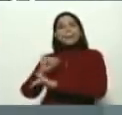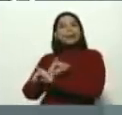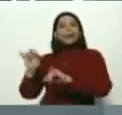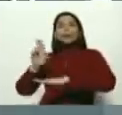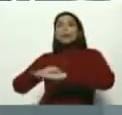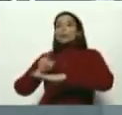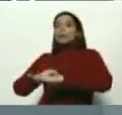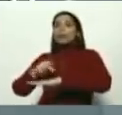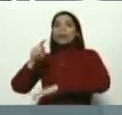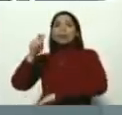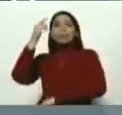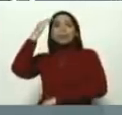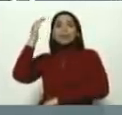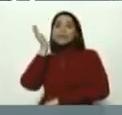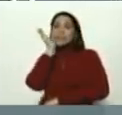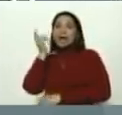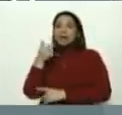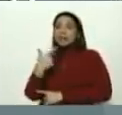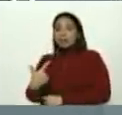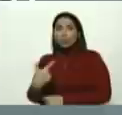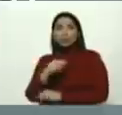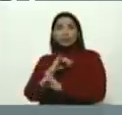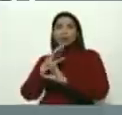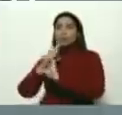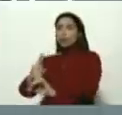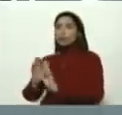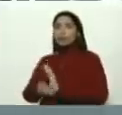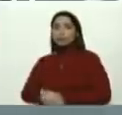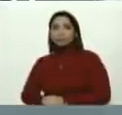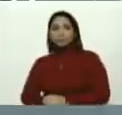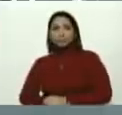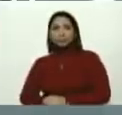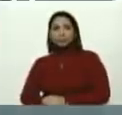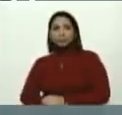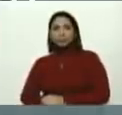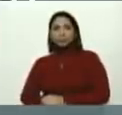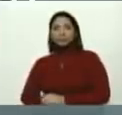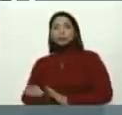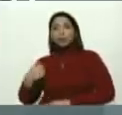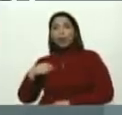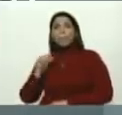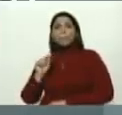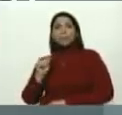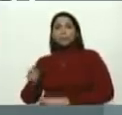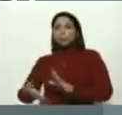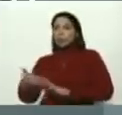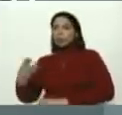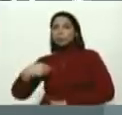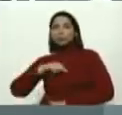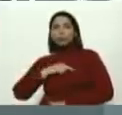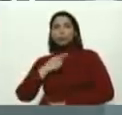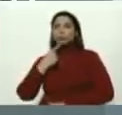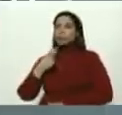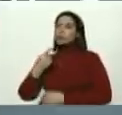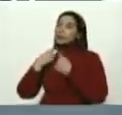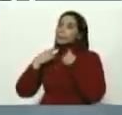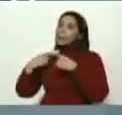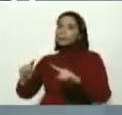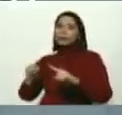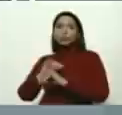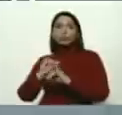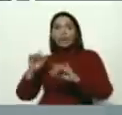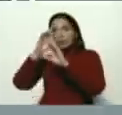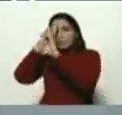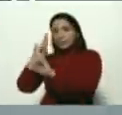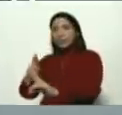Tibisay Lucena dijo el resultado, al minuto salí a decir, hemos perdido. Llamo a acatar los